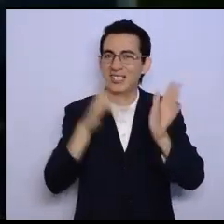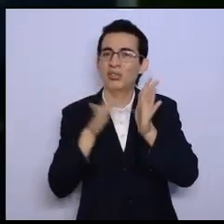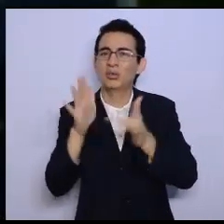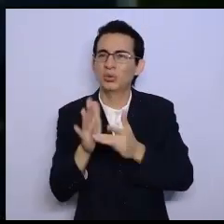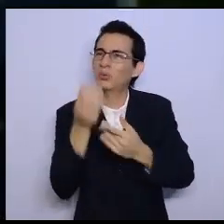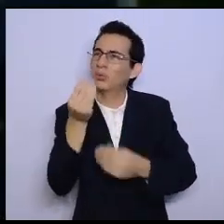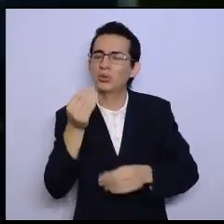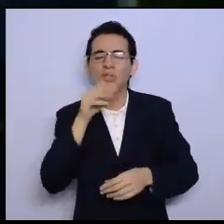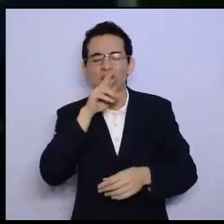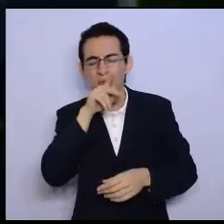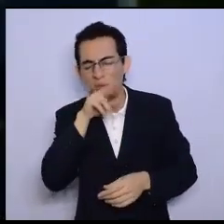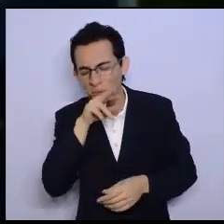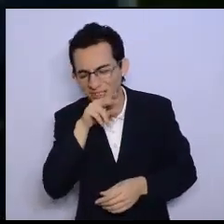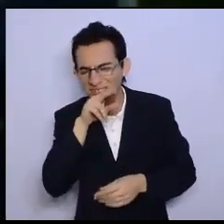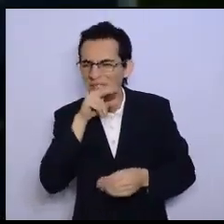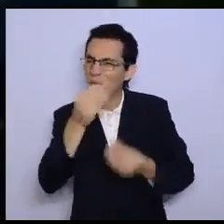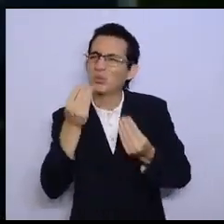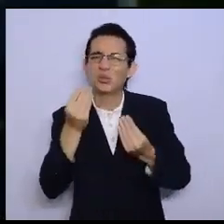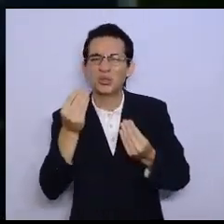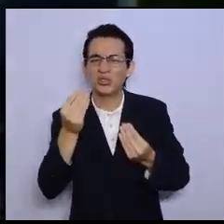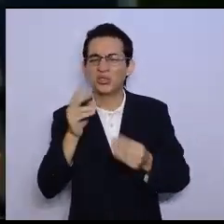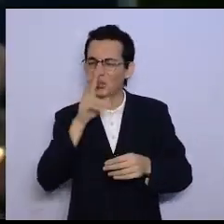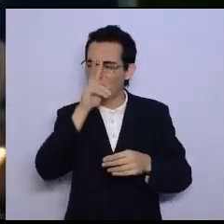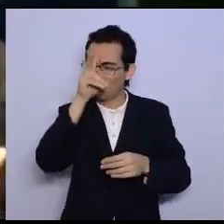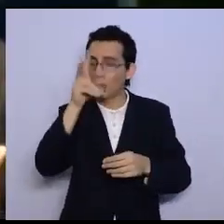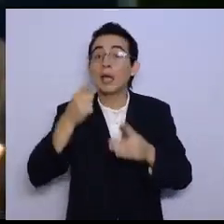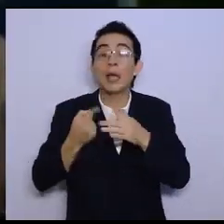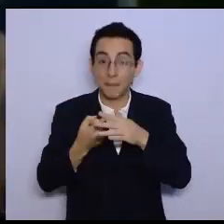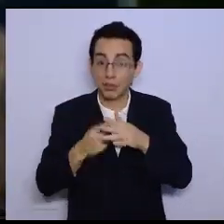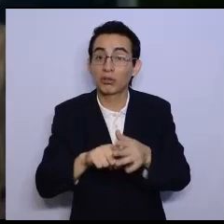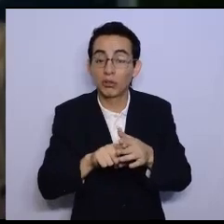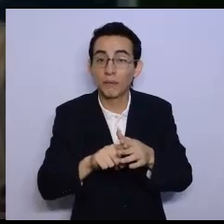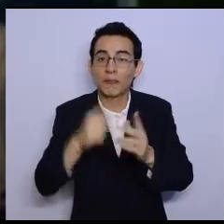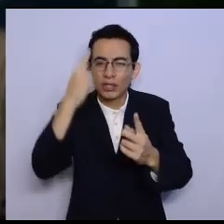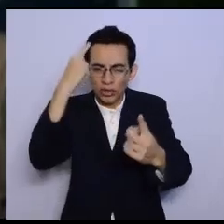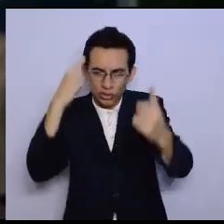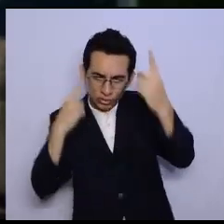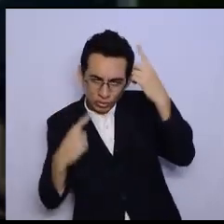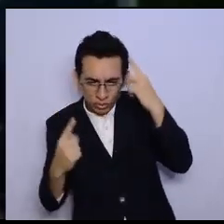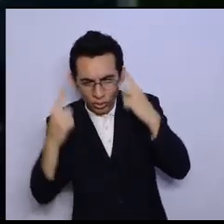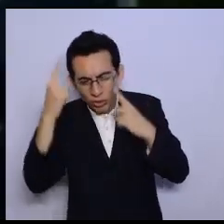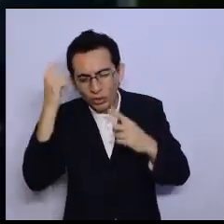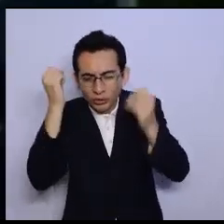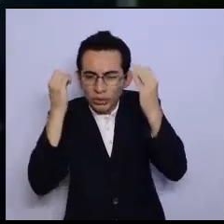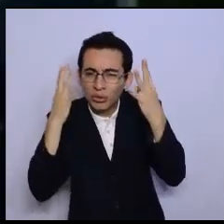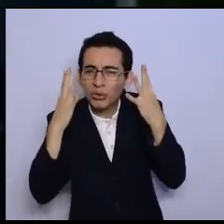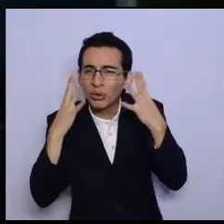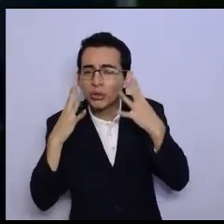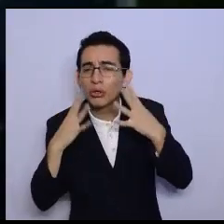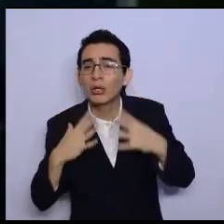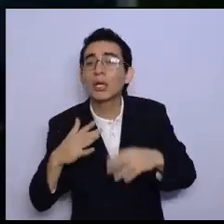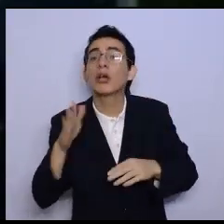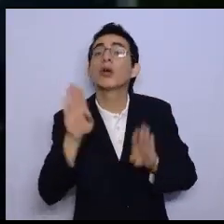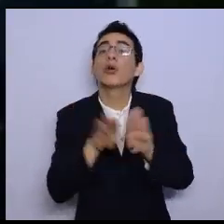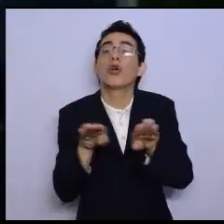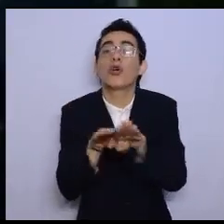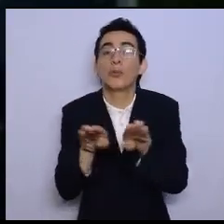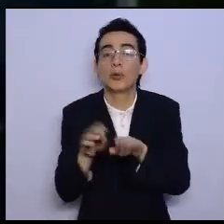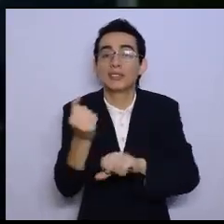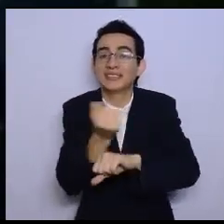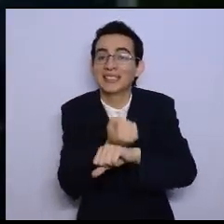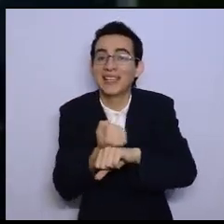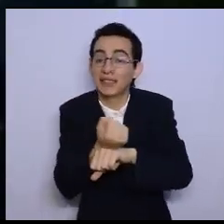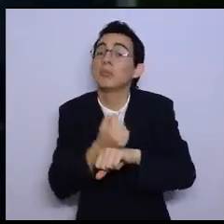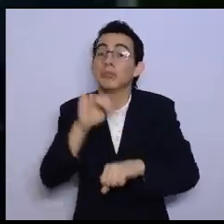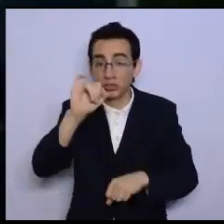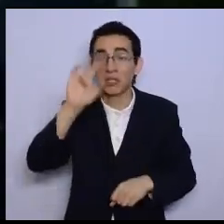que sudó como gotas de sangre, ¿verdad? O sea, que es un fenómeno físico que se da cuando alguien tiene mucha